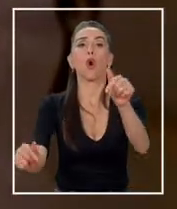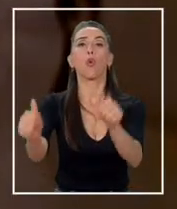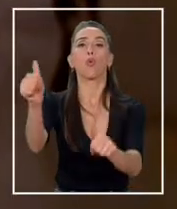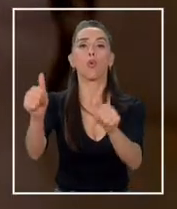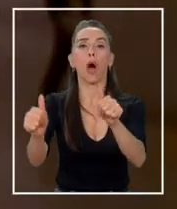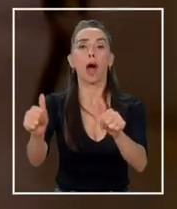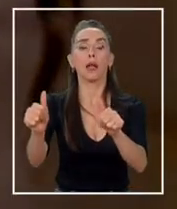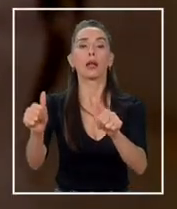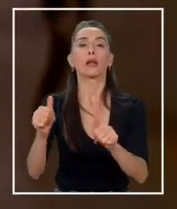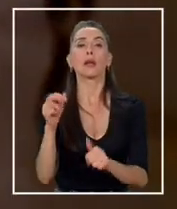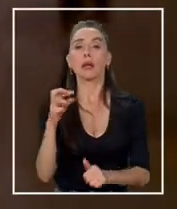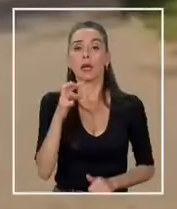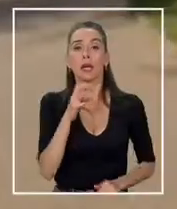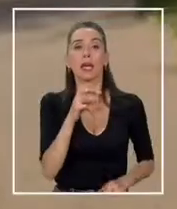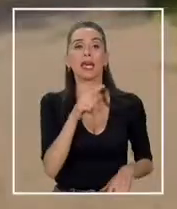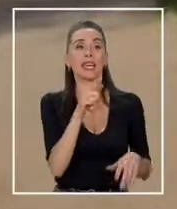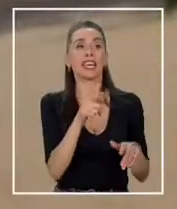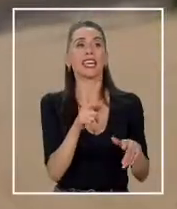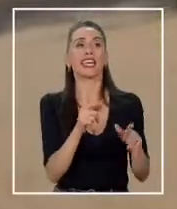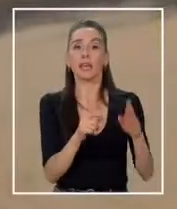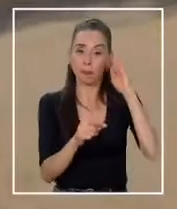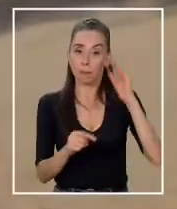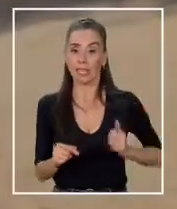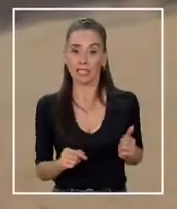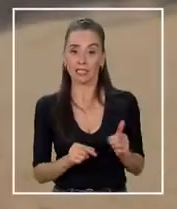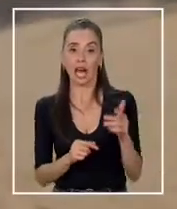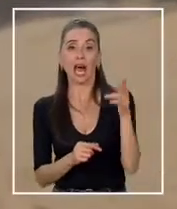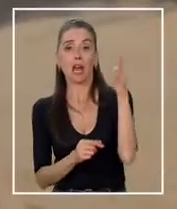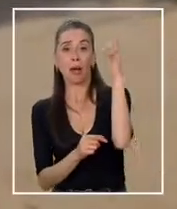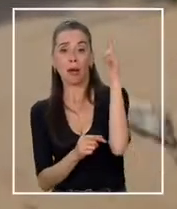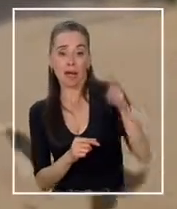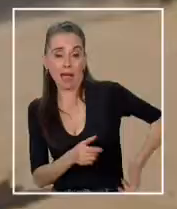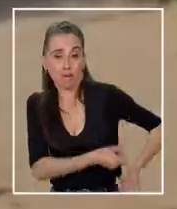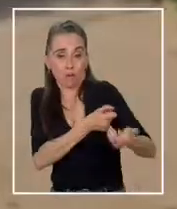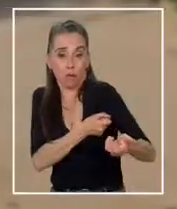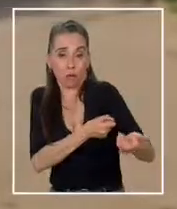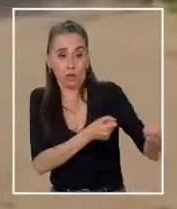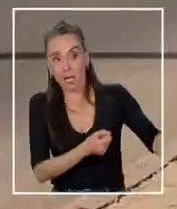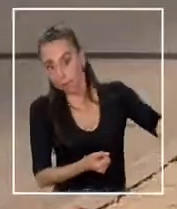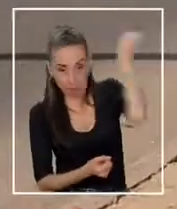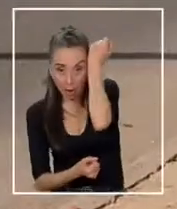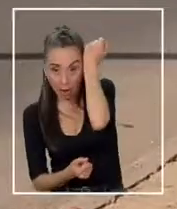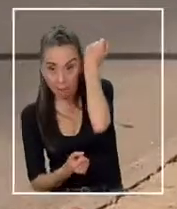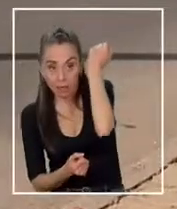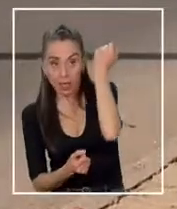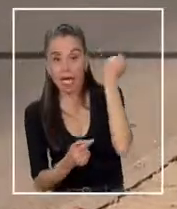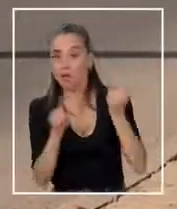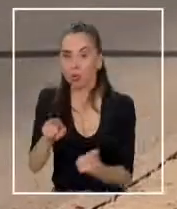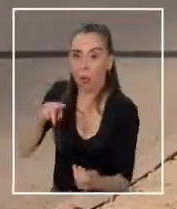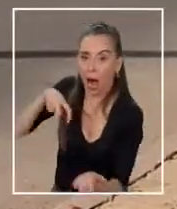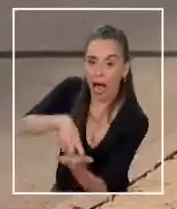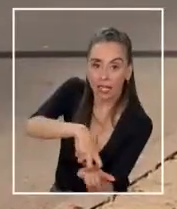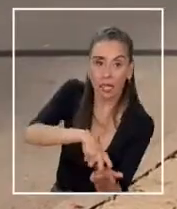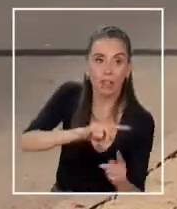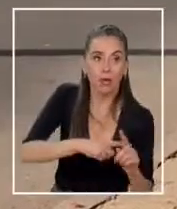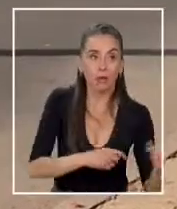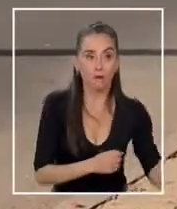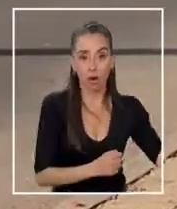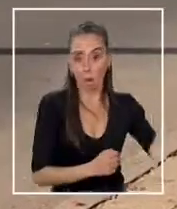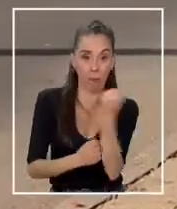Y me da un empujón con la culata, me dice, arrodíllate. Cuando yo te pegue de nuevo con el